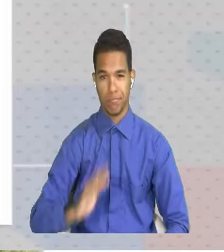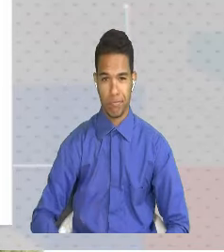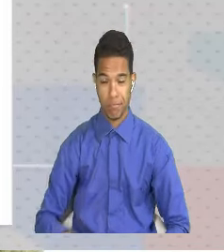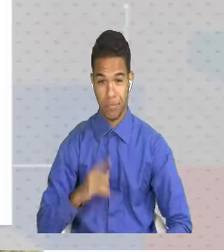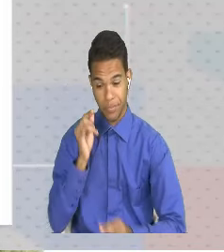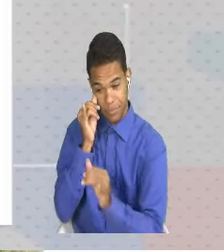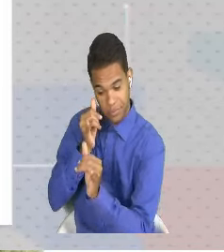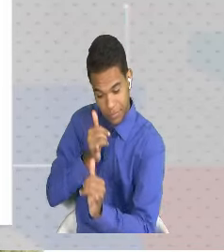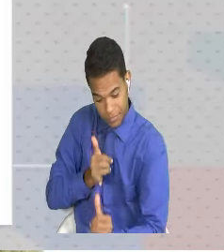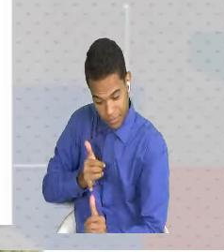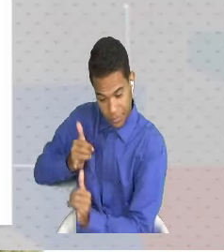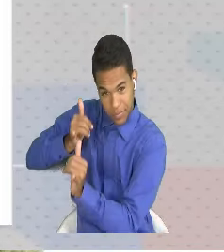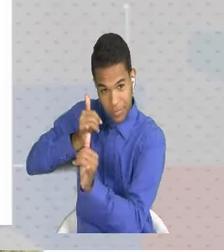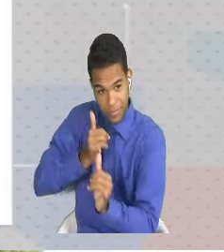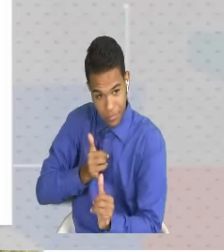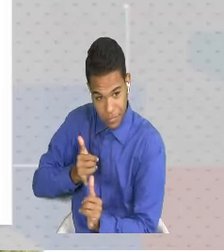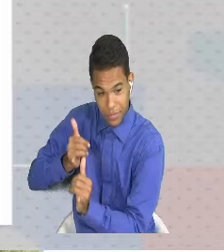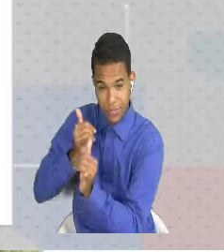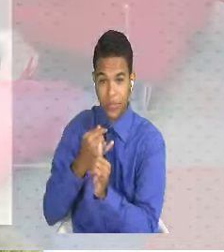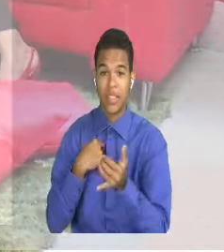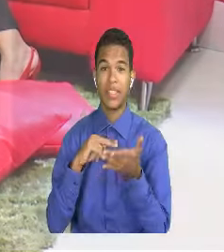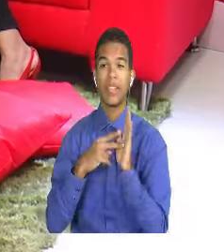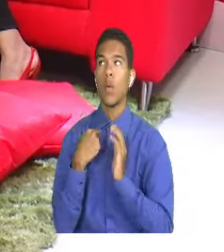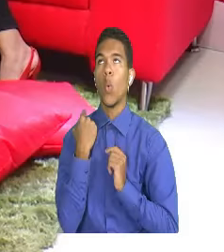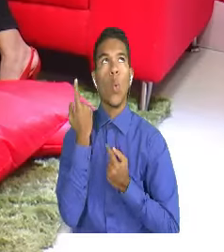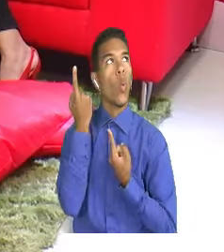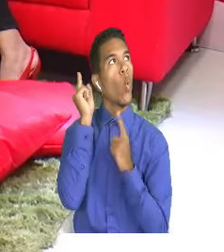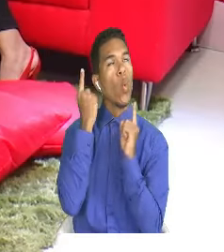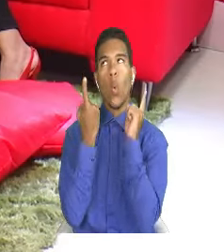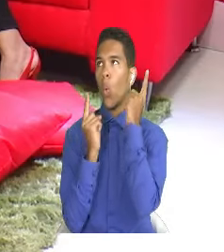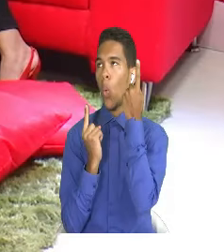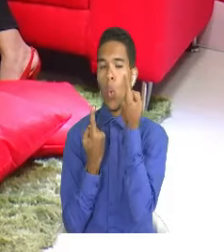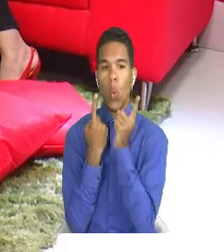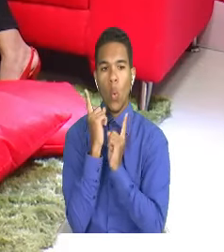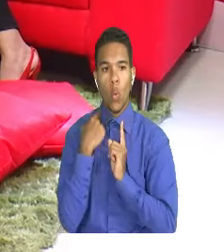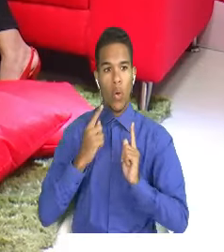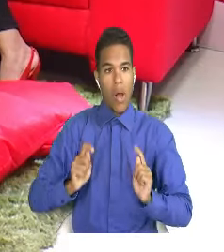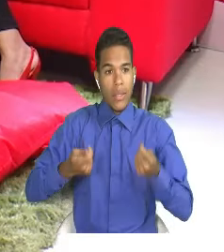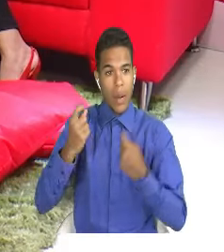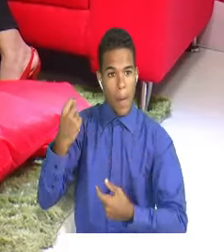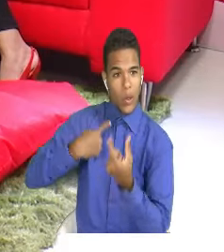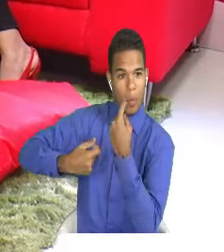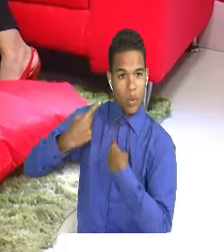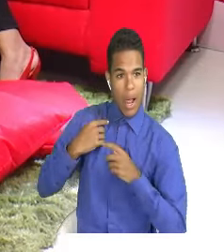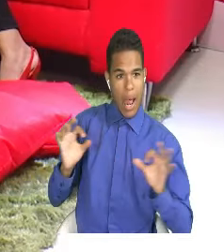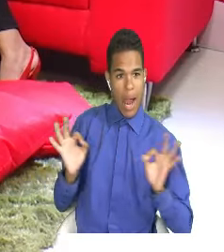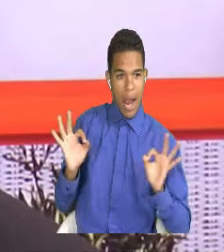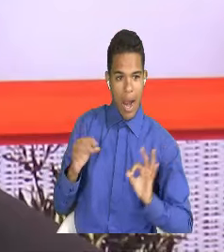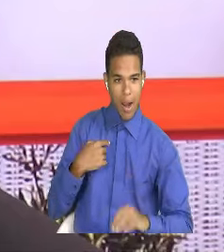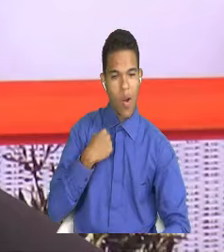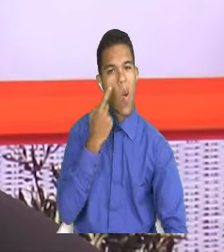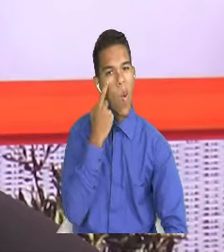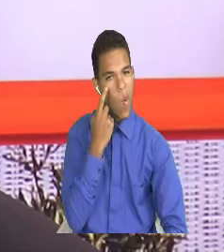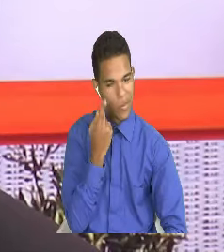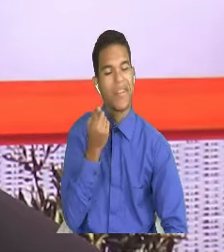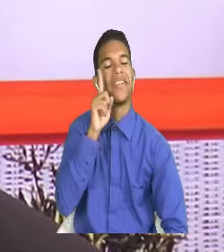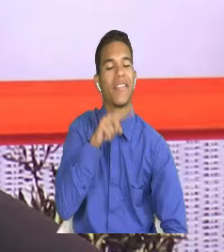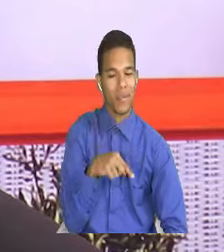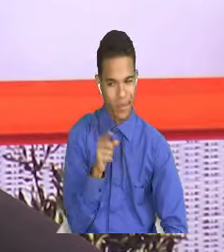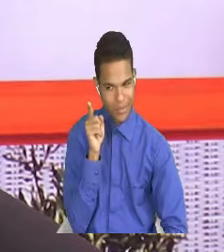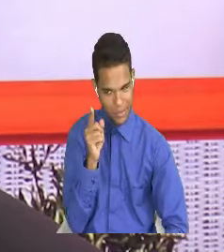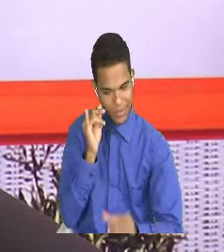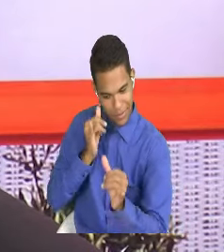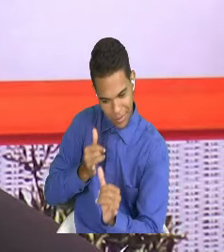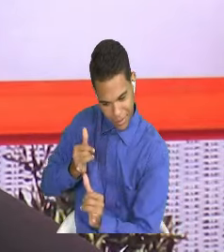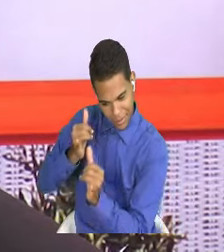ingeniero Mario no se va a salvar de mis preguntas. Yo tengo unas preguntas que te preparé bien chévere con mucho cariño. Fáciles. Listo. La